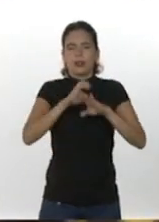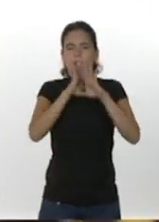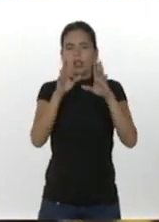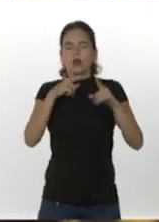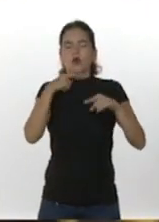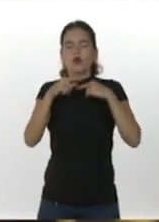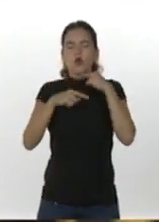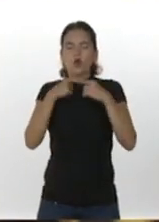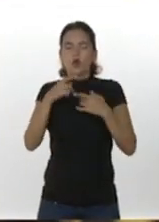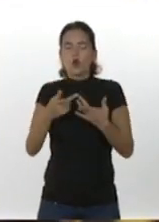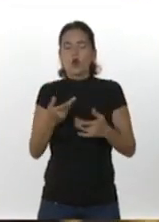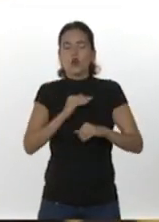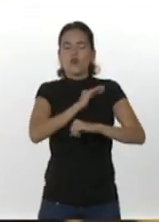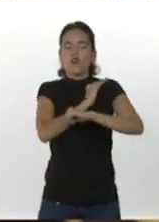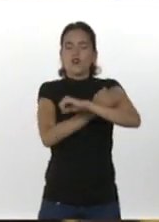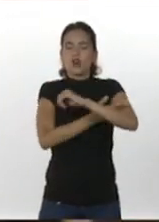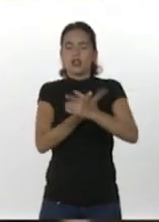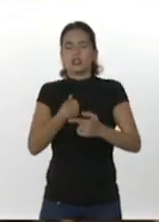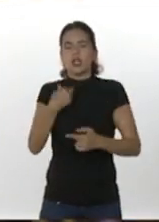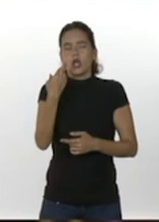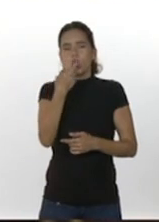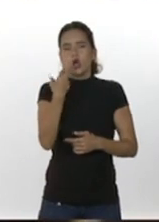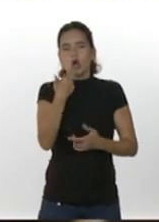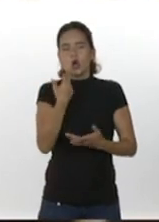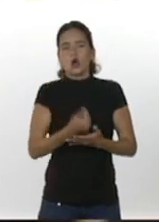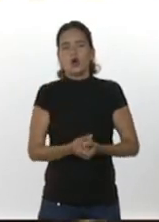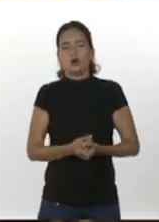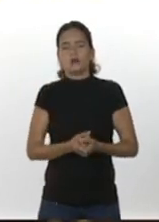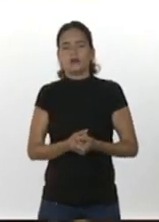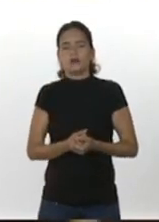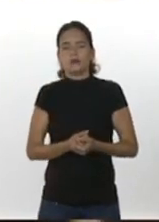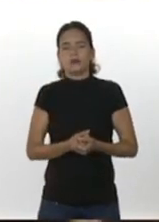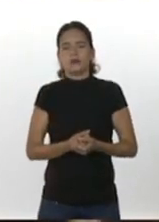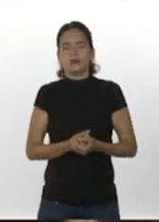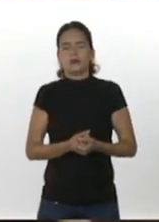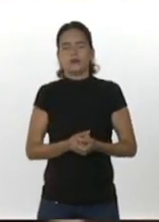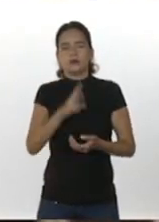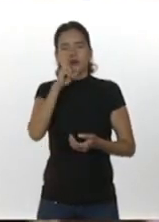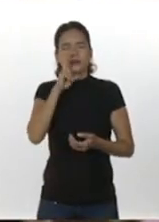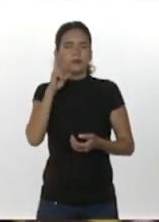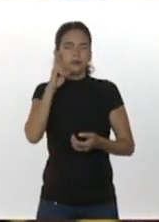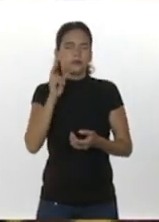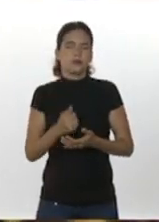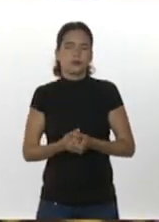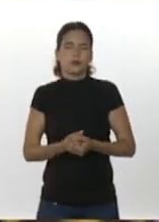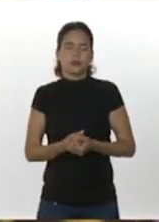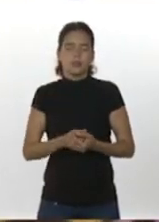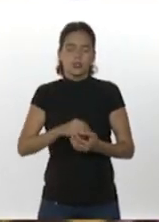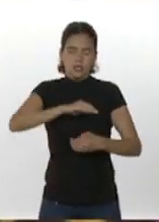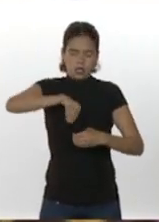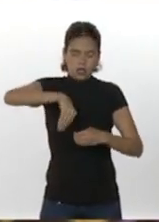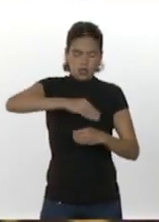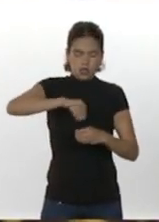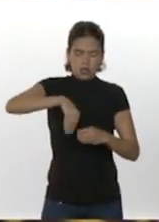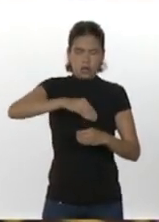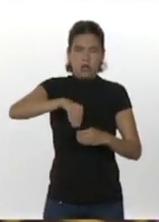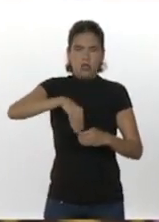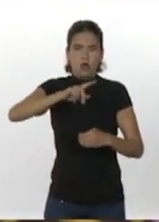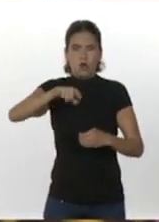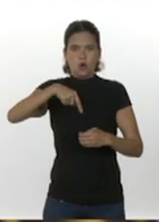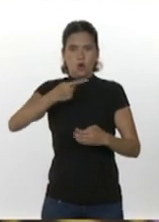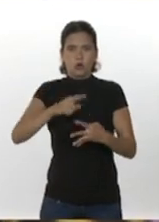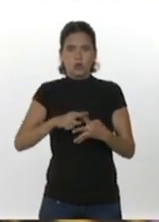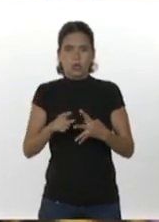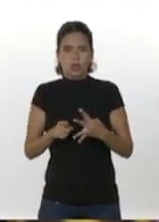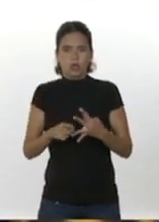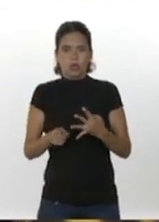colorido bastante fuerte, rojo, rojizo, vino tinto, y es mezclado con otros vegetales, en